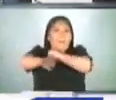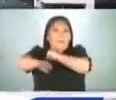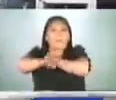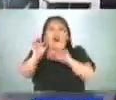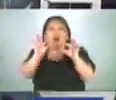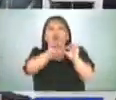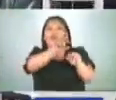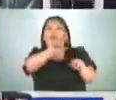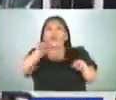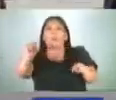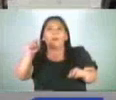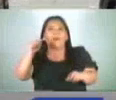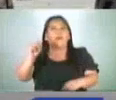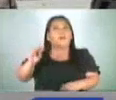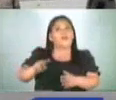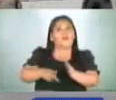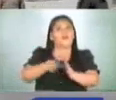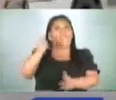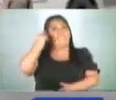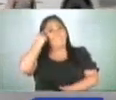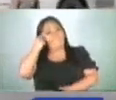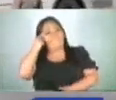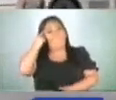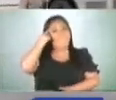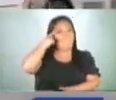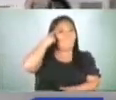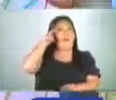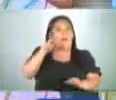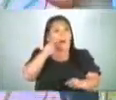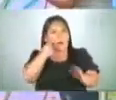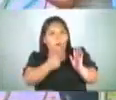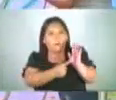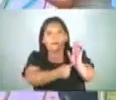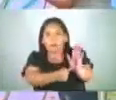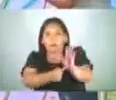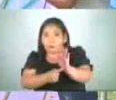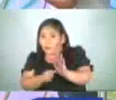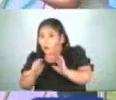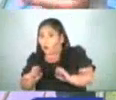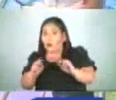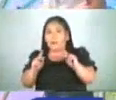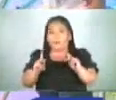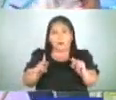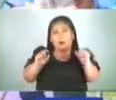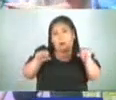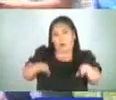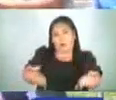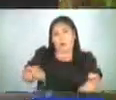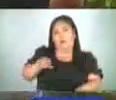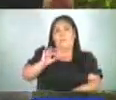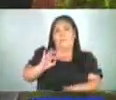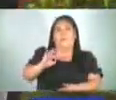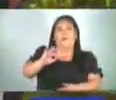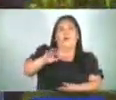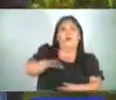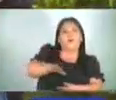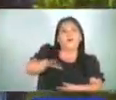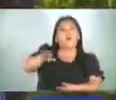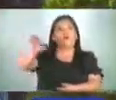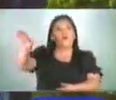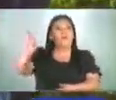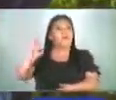veces, que busca frenar la migración irregular, mostrando alternativas para salir del país de forma legal y